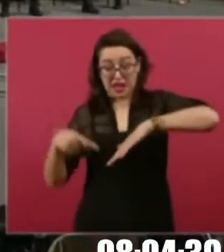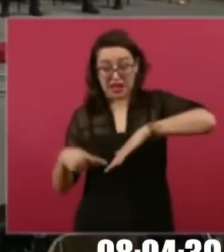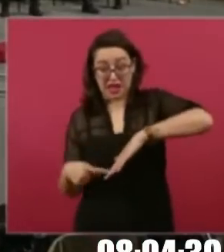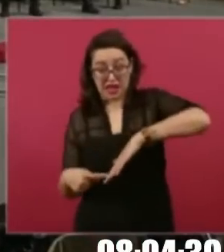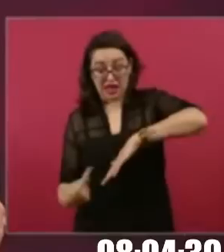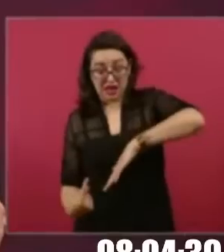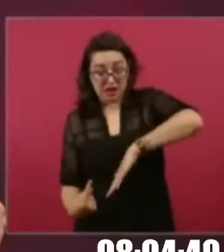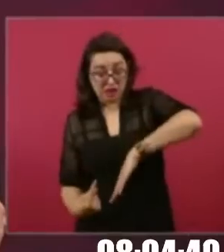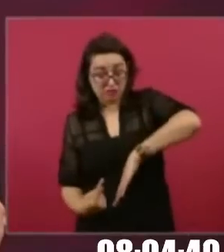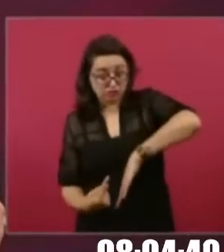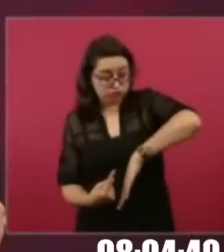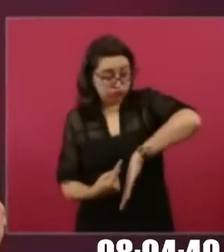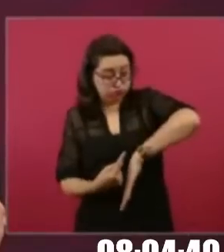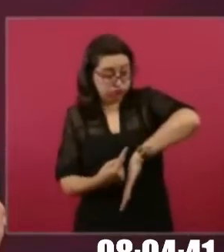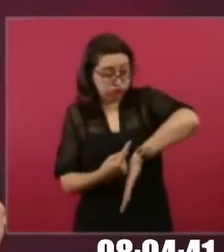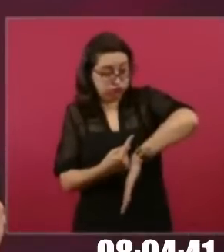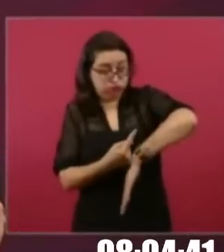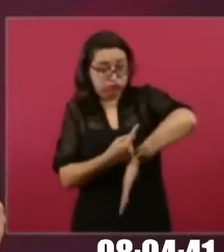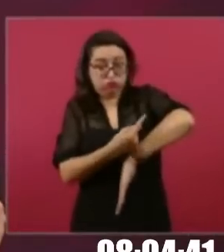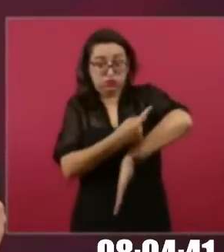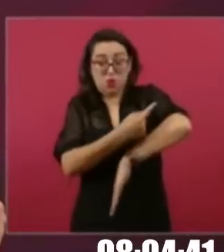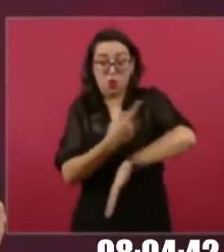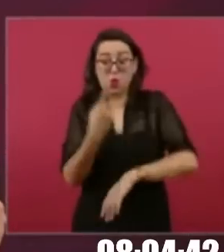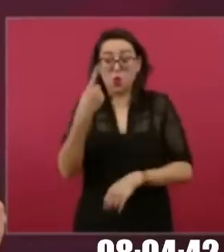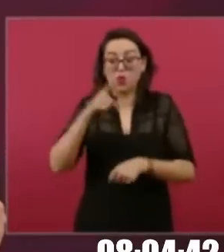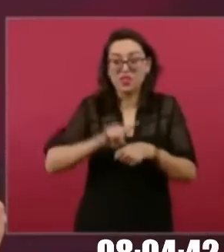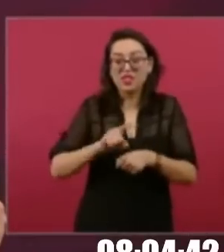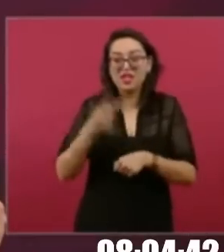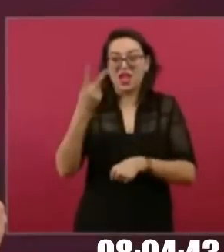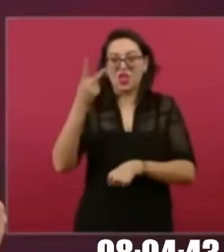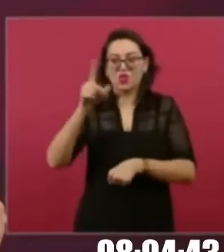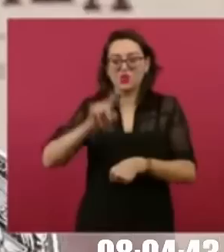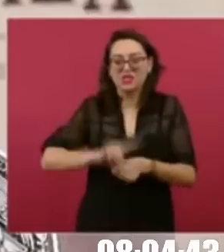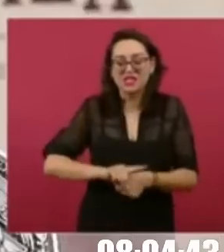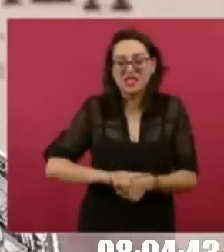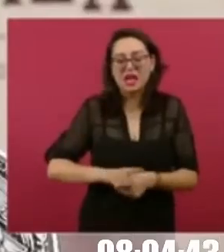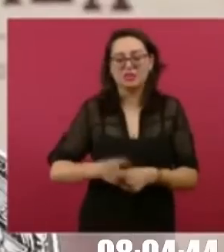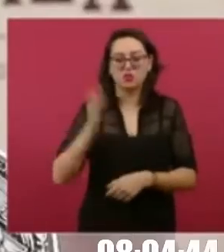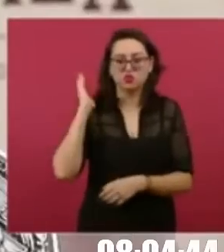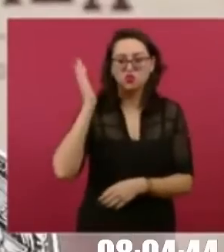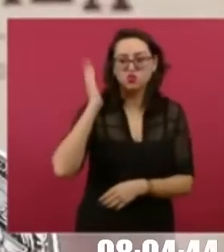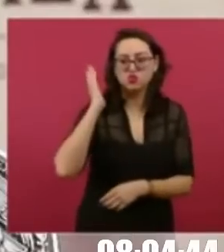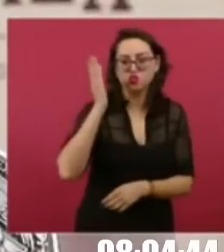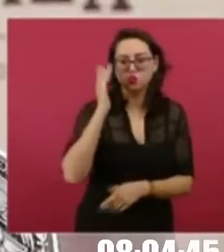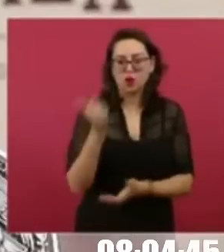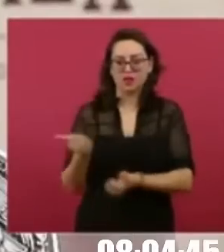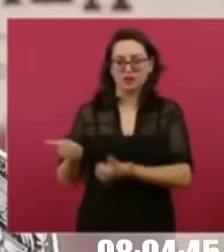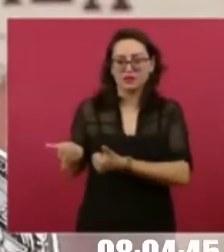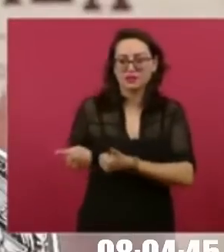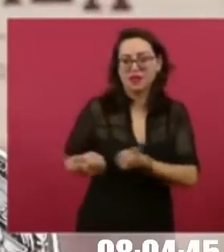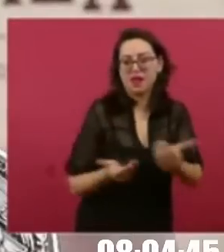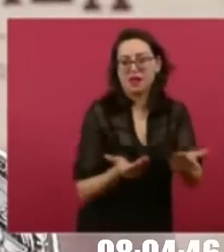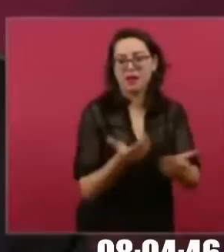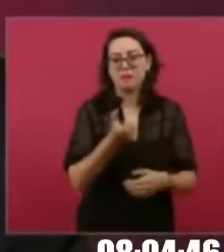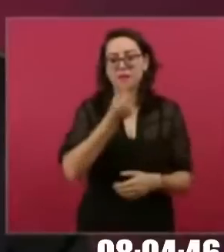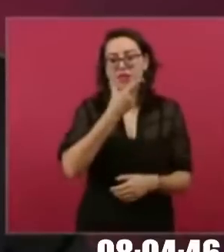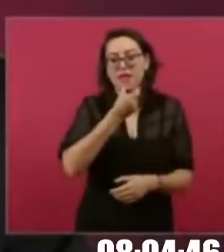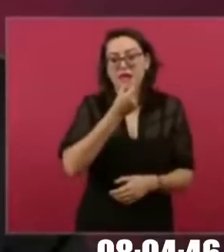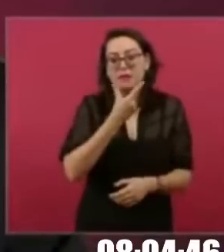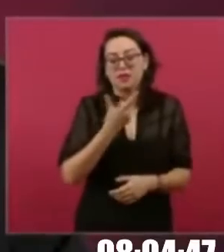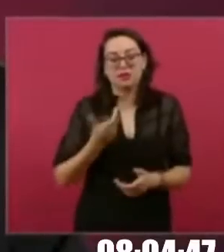poder atender con la prontitud con la celeridad que merece esto y no puedo decir que todo